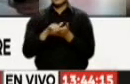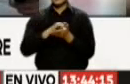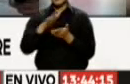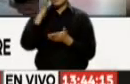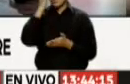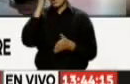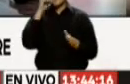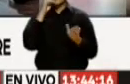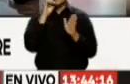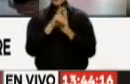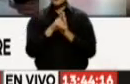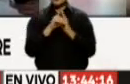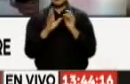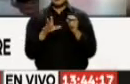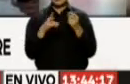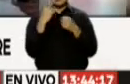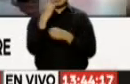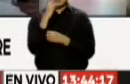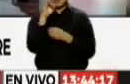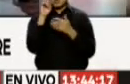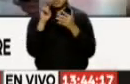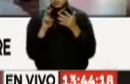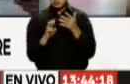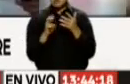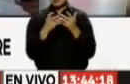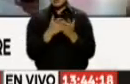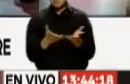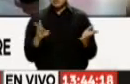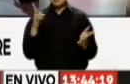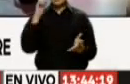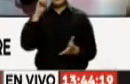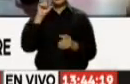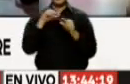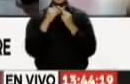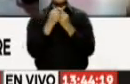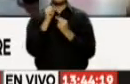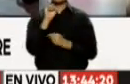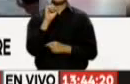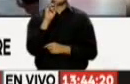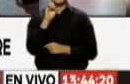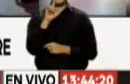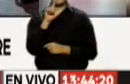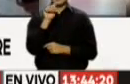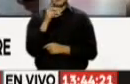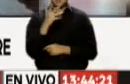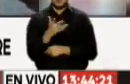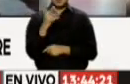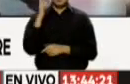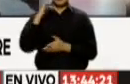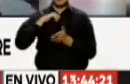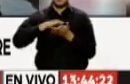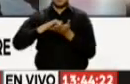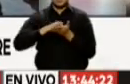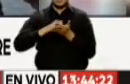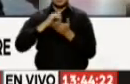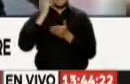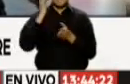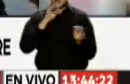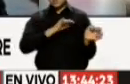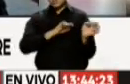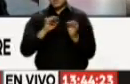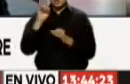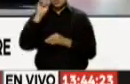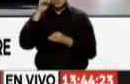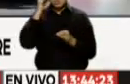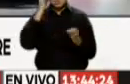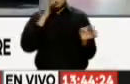acusado de 17 delitos como líder del cartel de Sinaloa. El pasado lunes, una corte de Nueva York decidió aplazar 2 meses